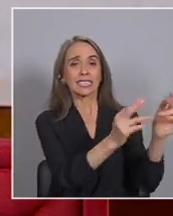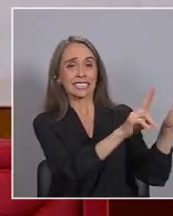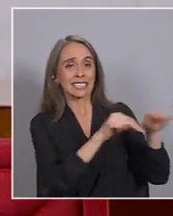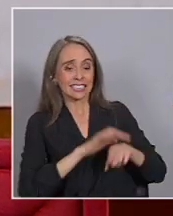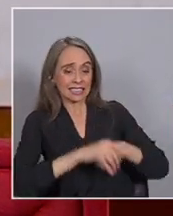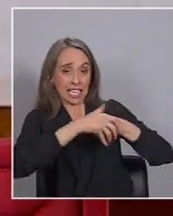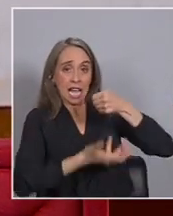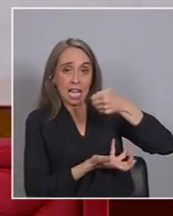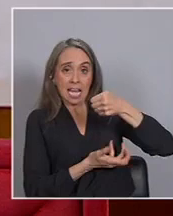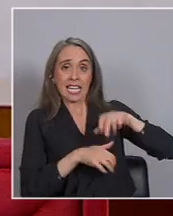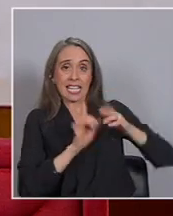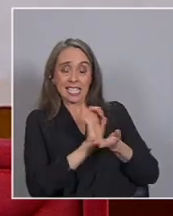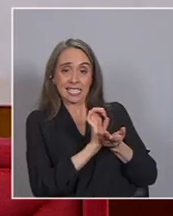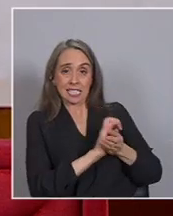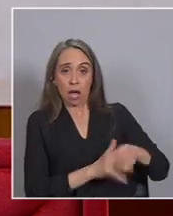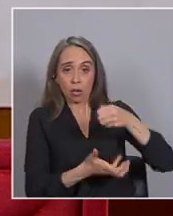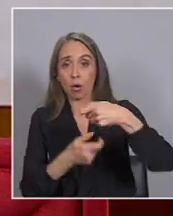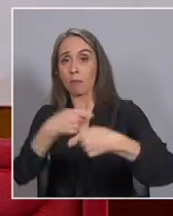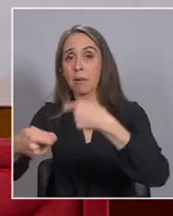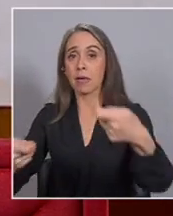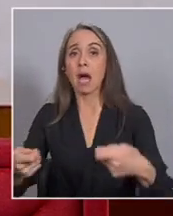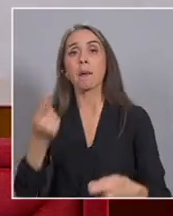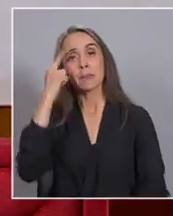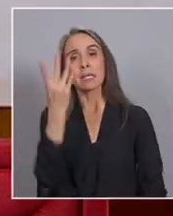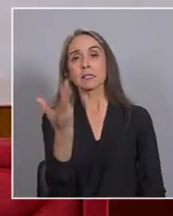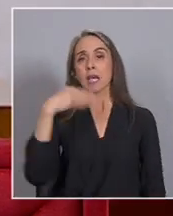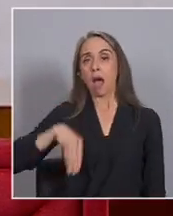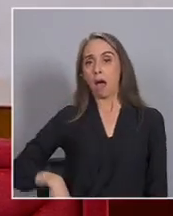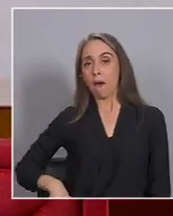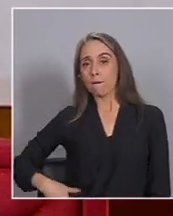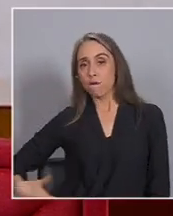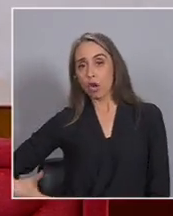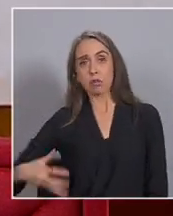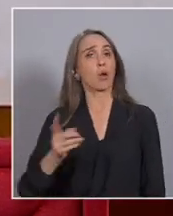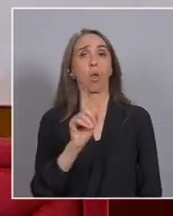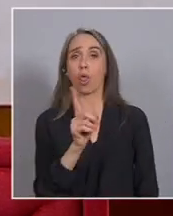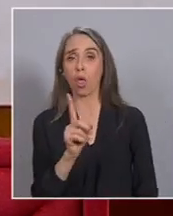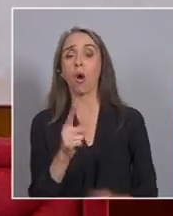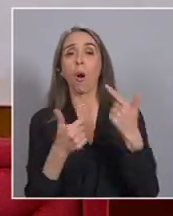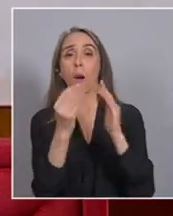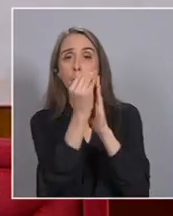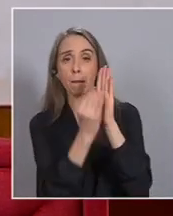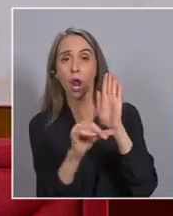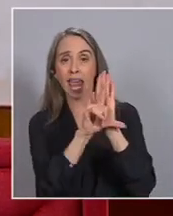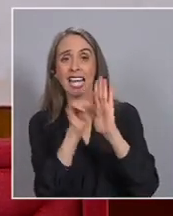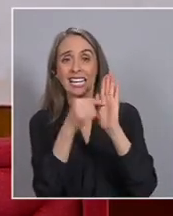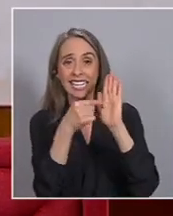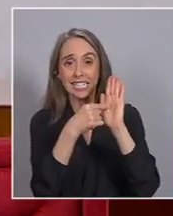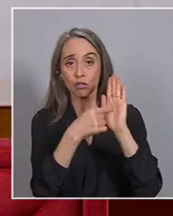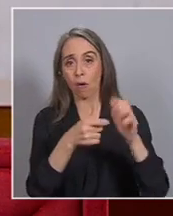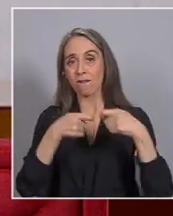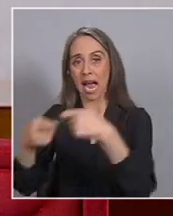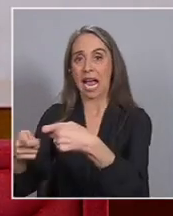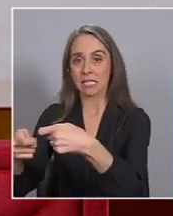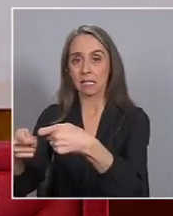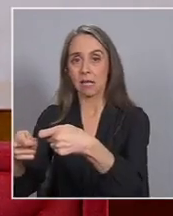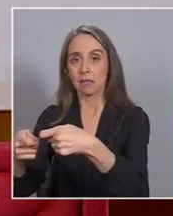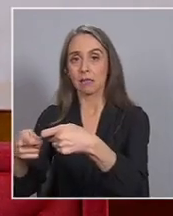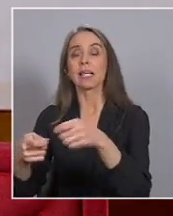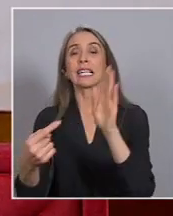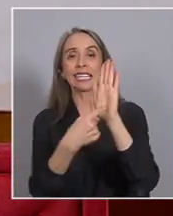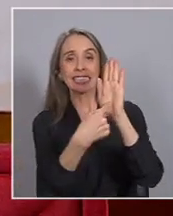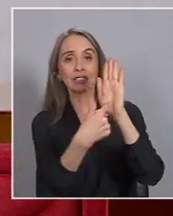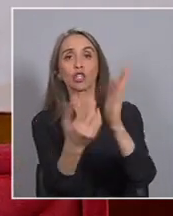no estamos hablando de llenarnos los bolsillos, acá estamos hablando de políticas concretas. En esto queremos gastar,